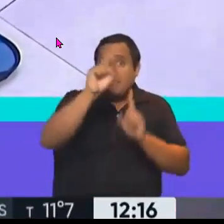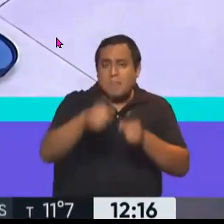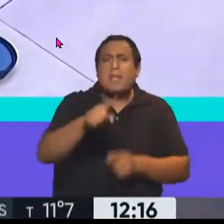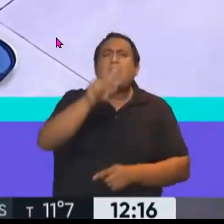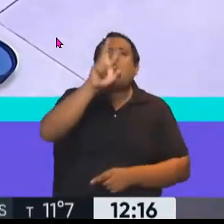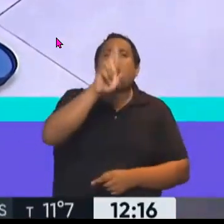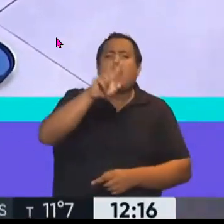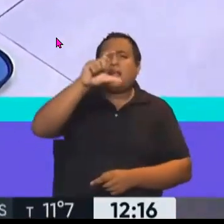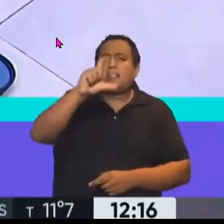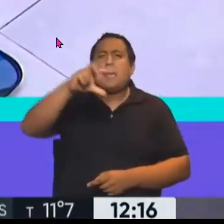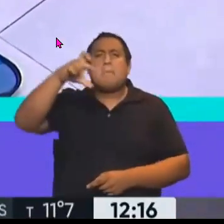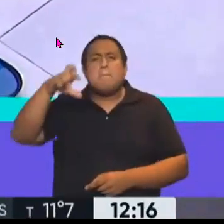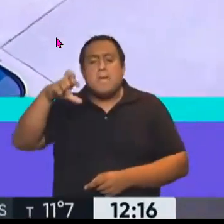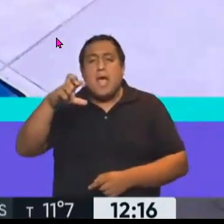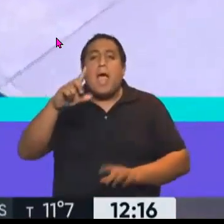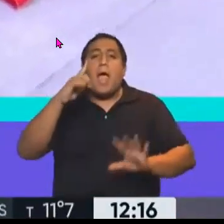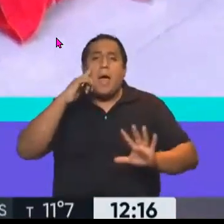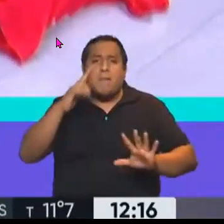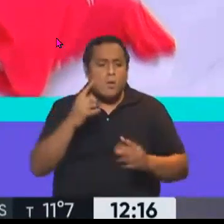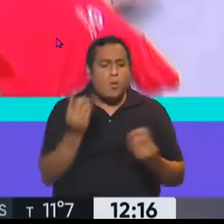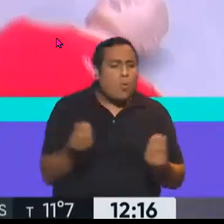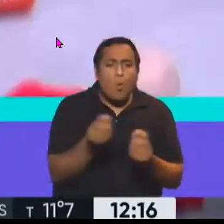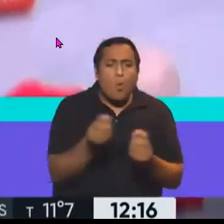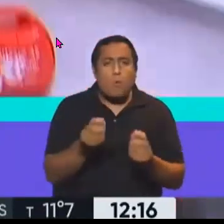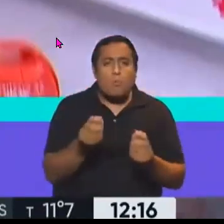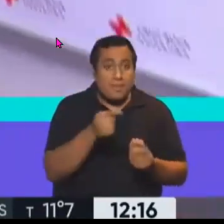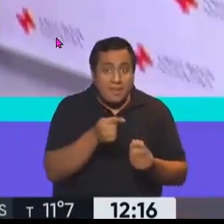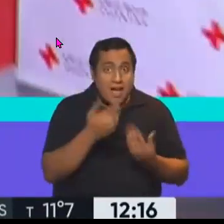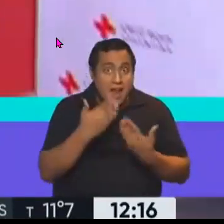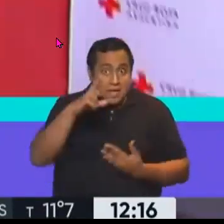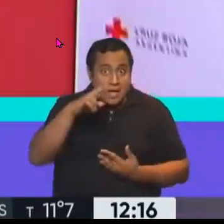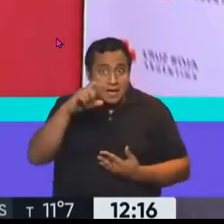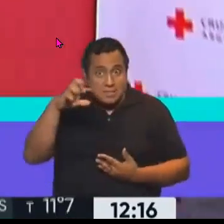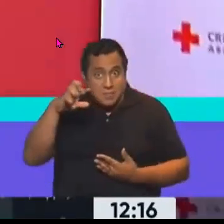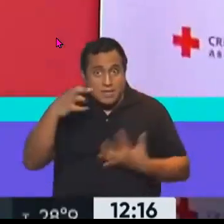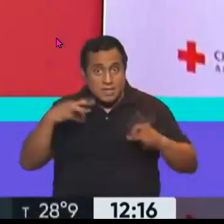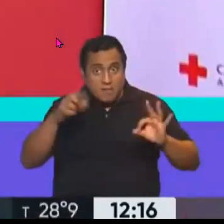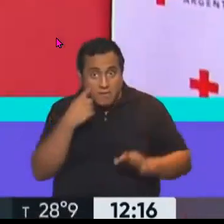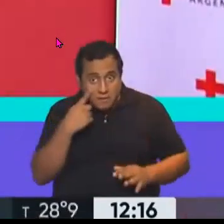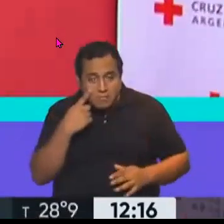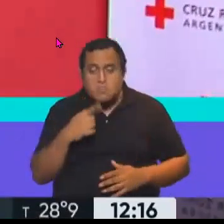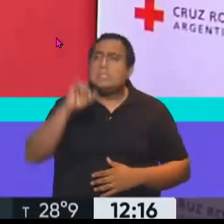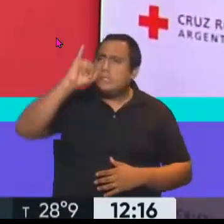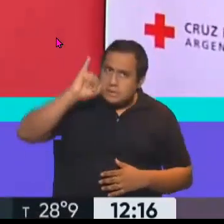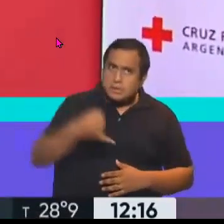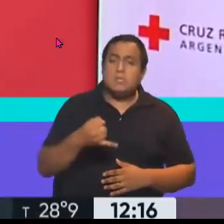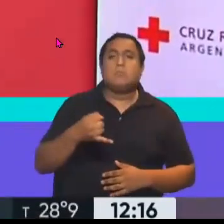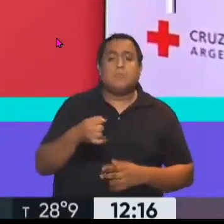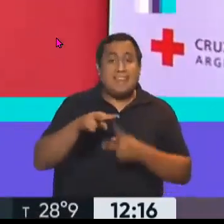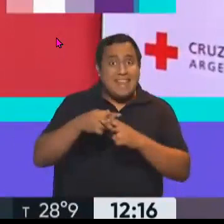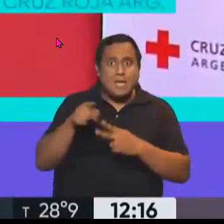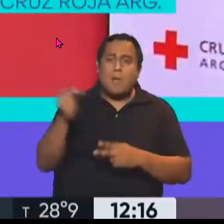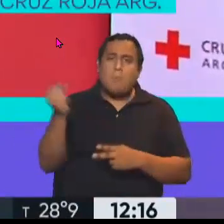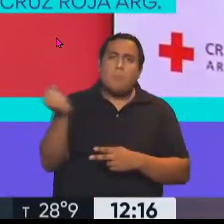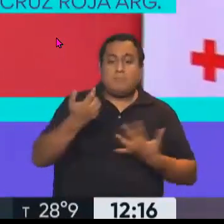casa. RCP, reanimación cardiopulmonar. ¿Salva vidas, Matías? Es una técnica que salva vidas, sí,